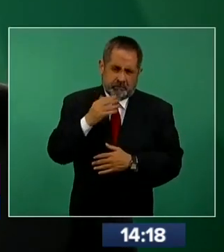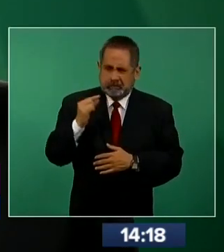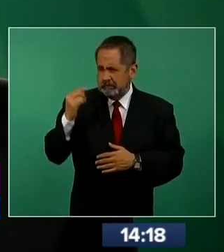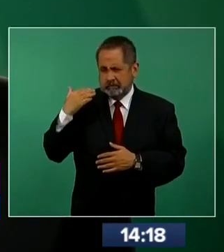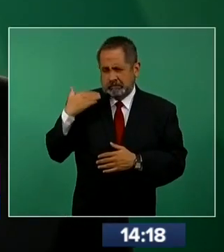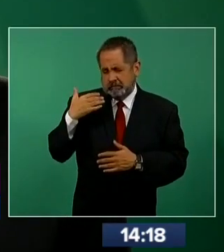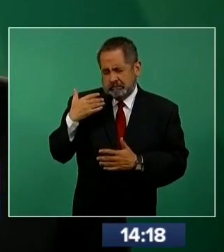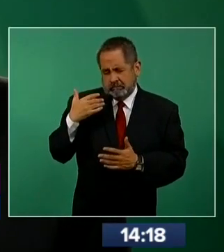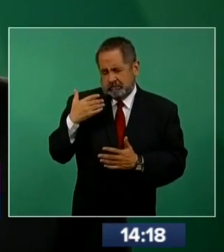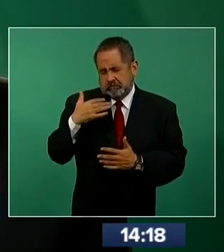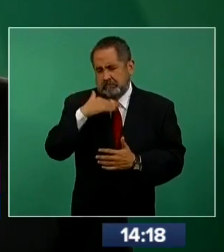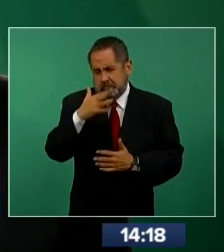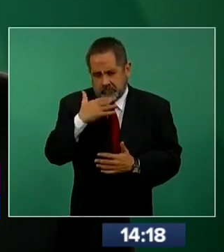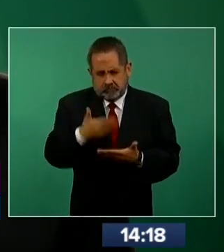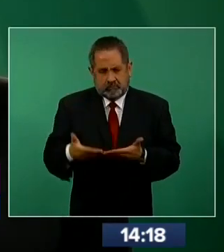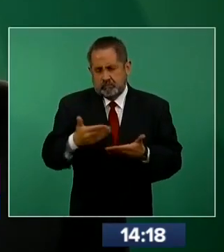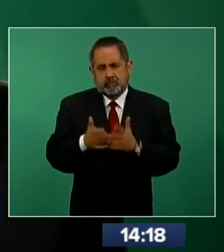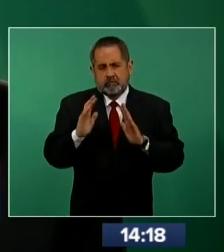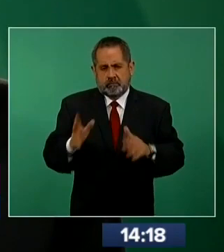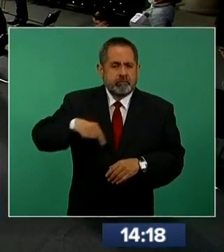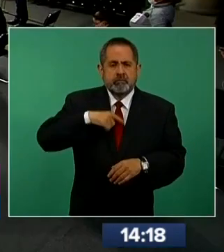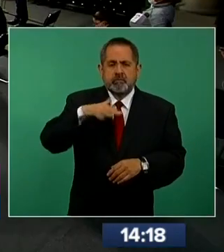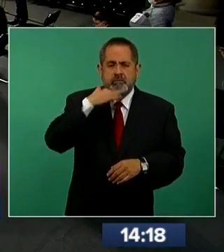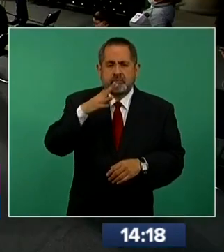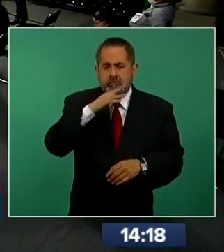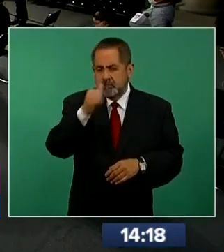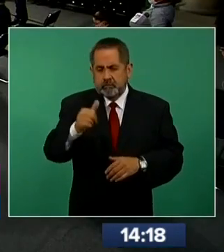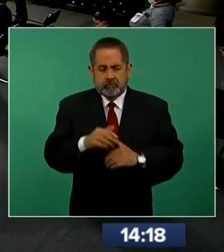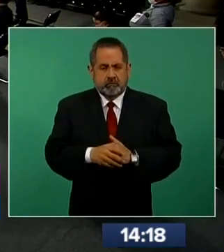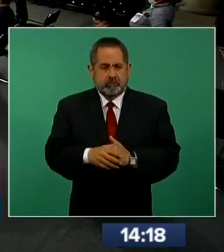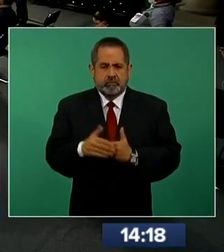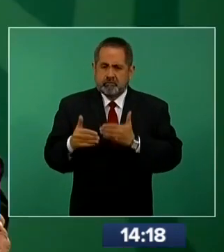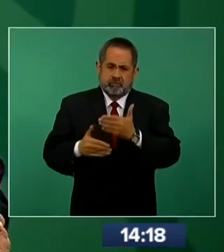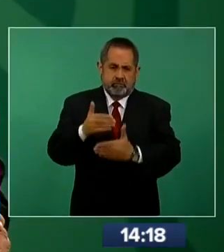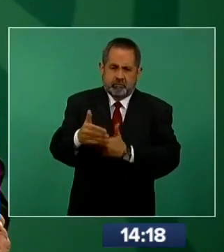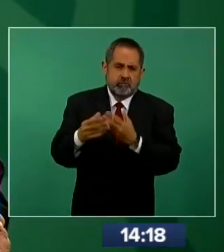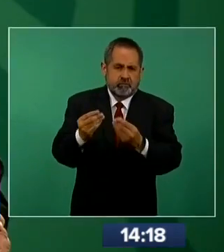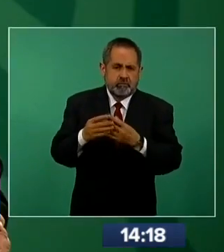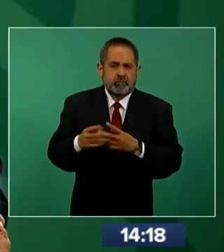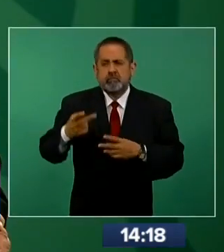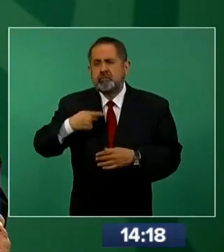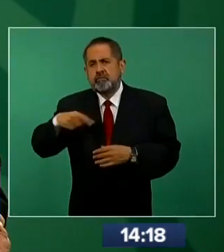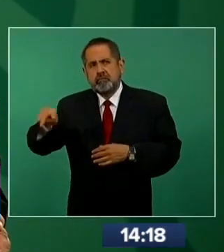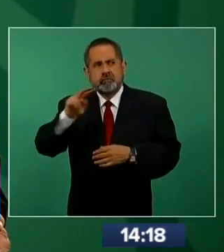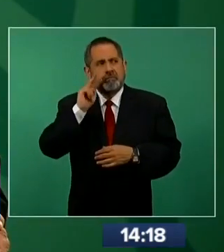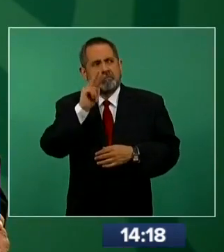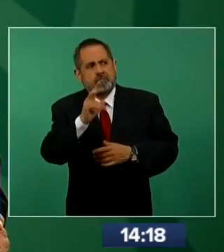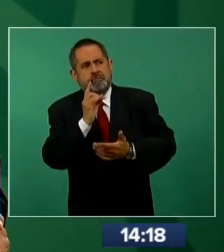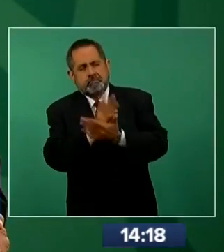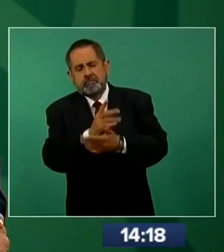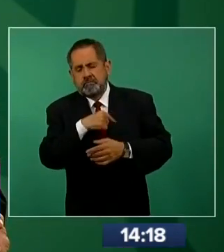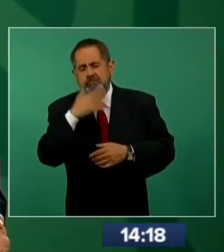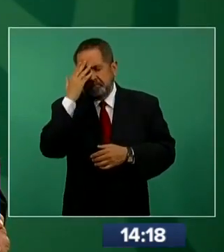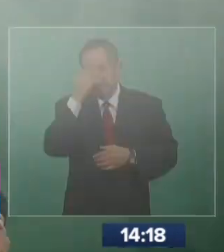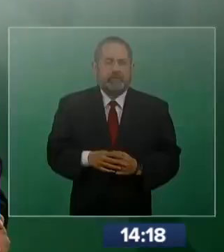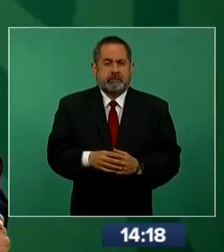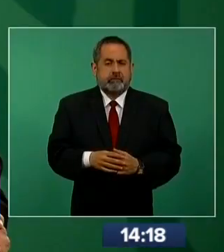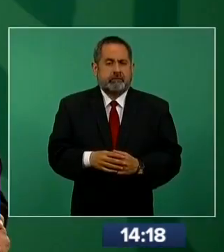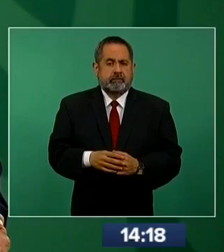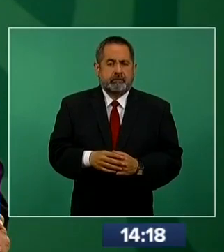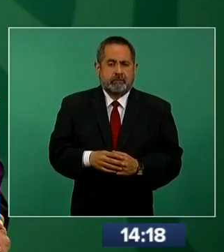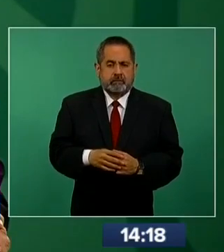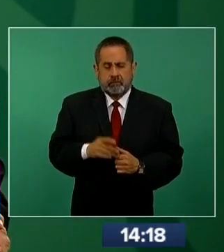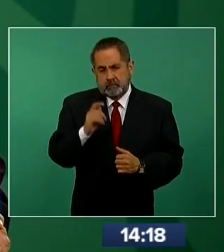poco. Ya eso se terminó. Hemos avanzado mucho y la gente lo percibe de esa forma,